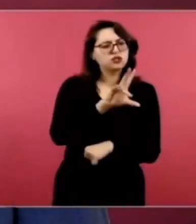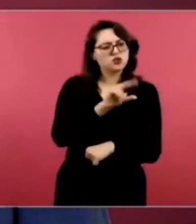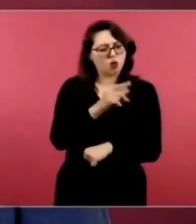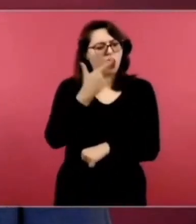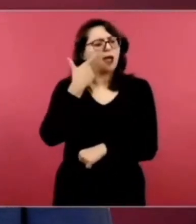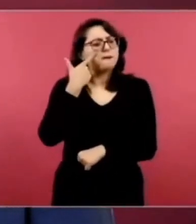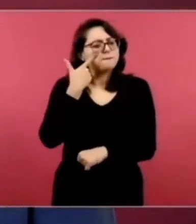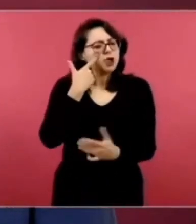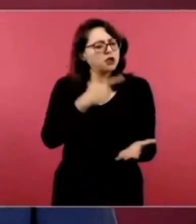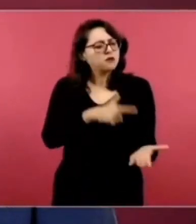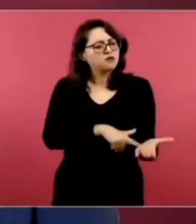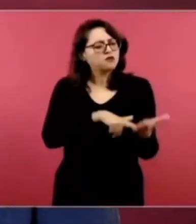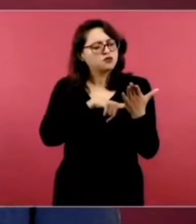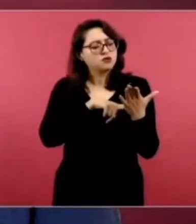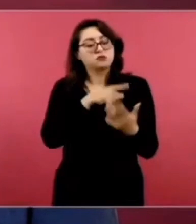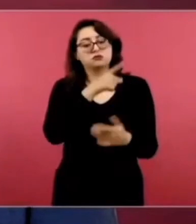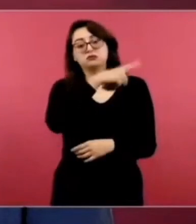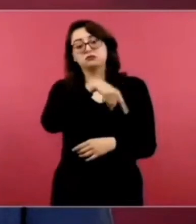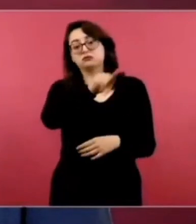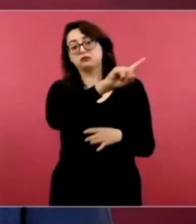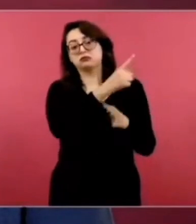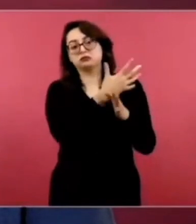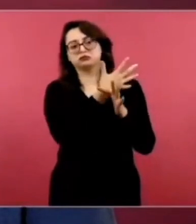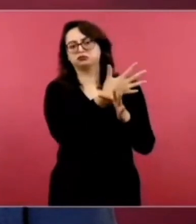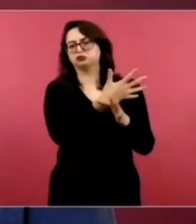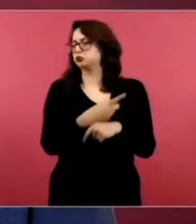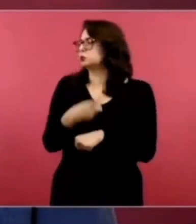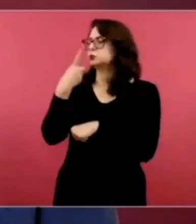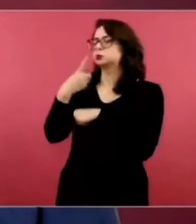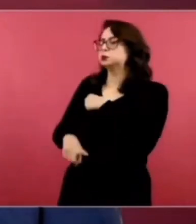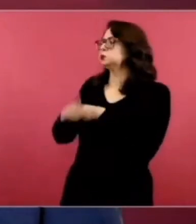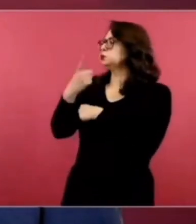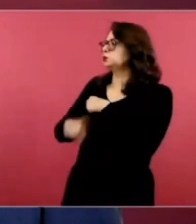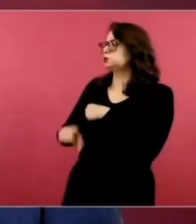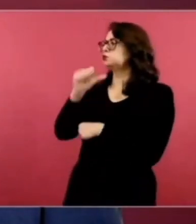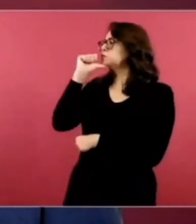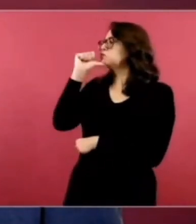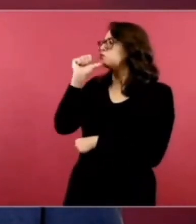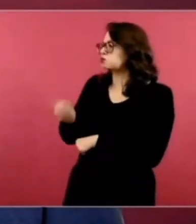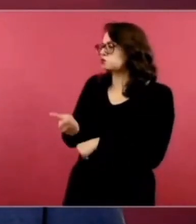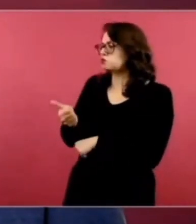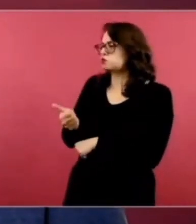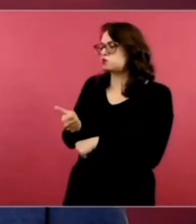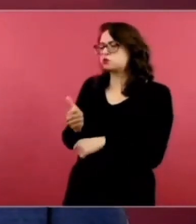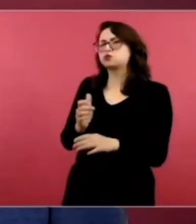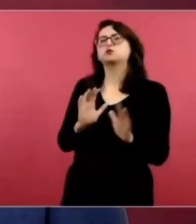que no es dañino el maíz